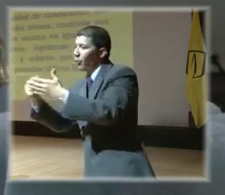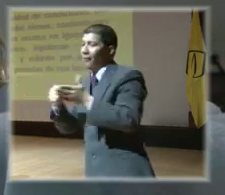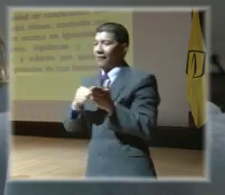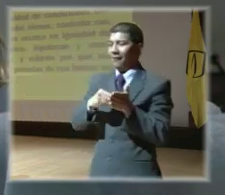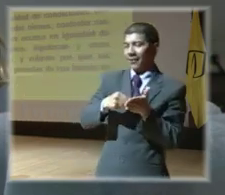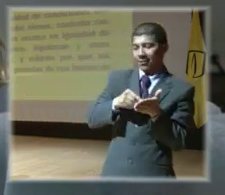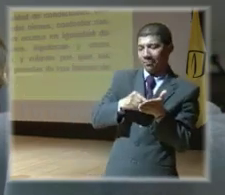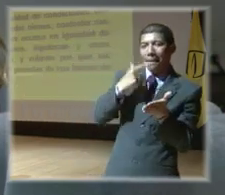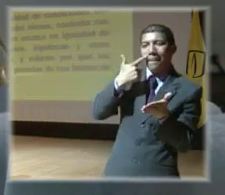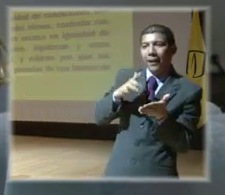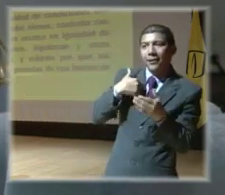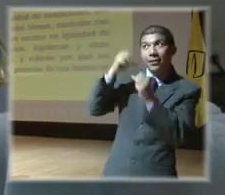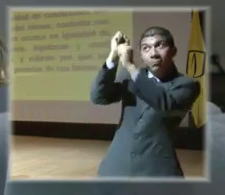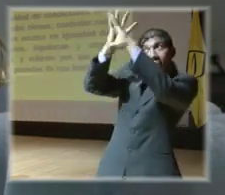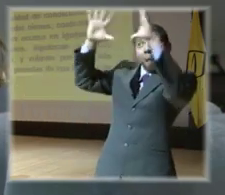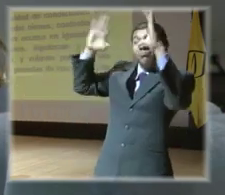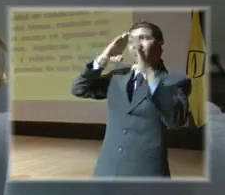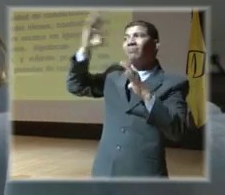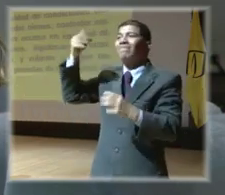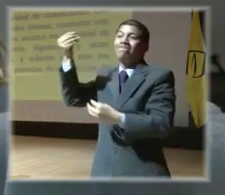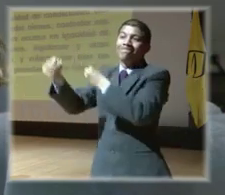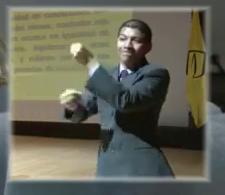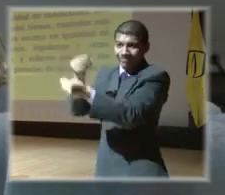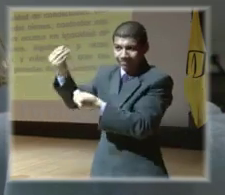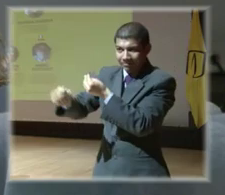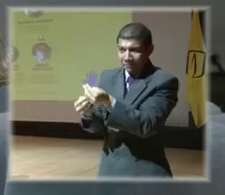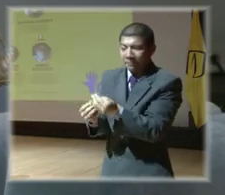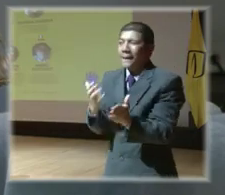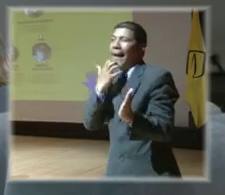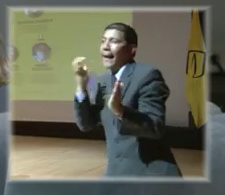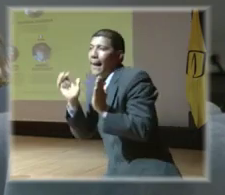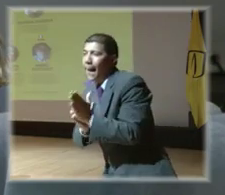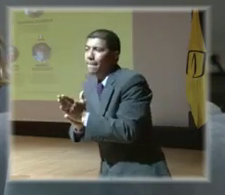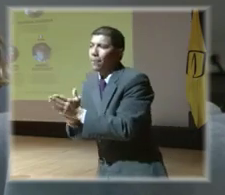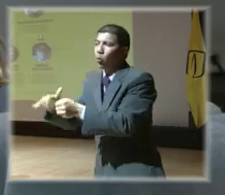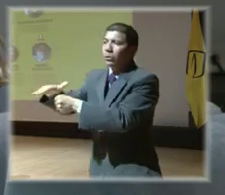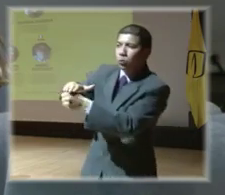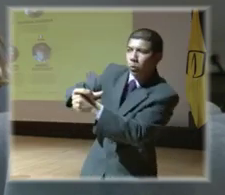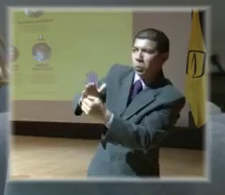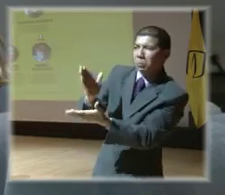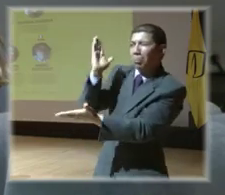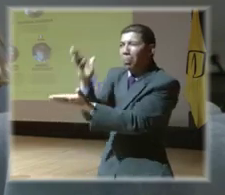redactar o elaborar una directiva anticipada, pensando qué sucedería en determinada situación, ¿sí?